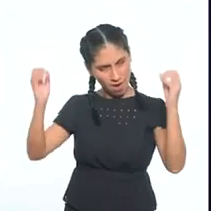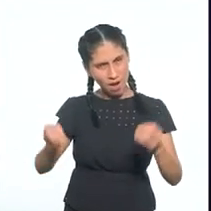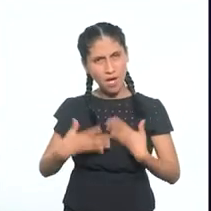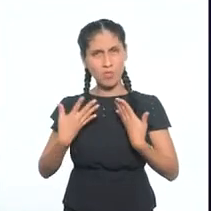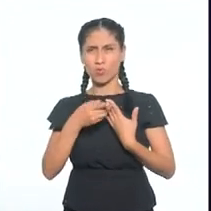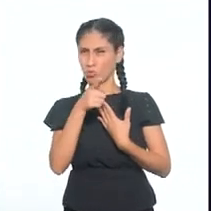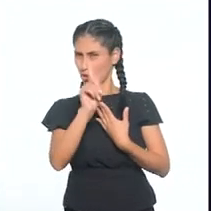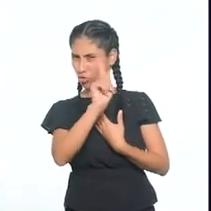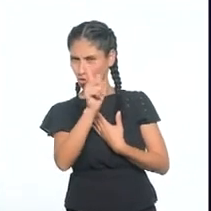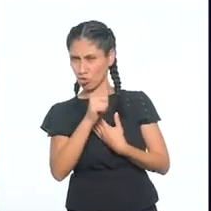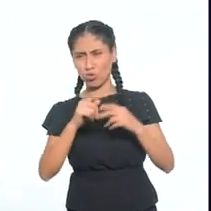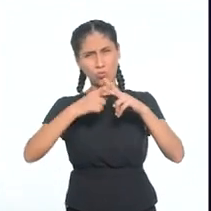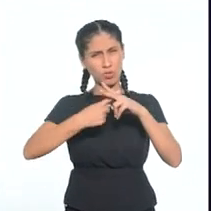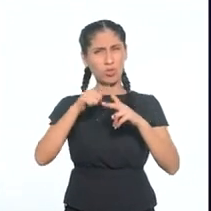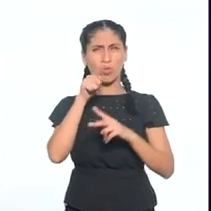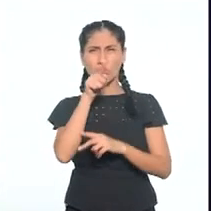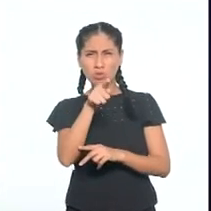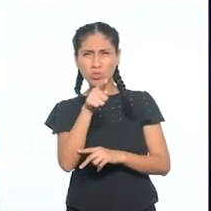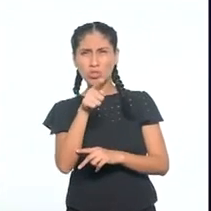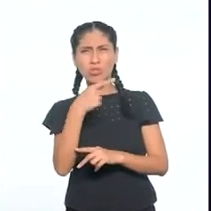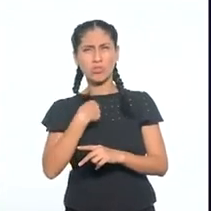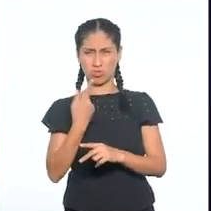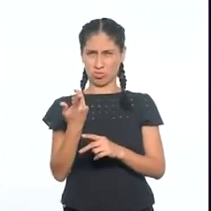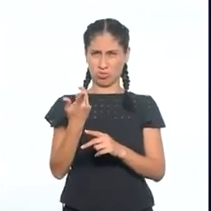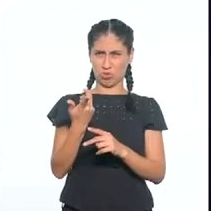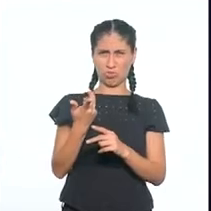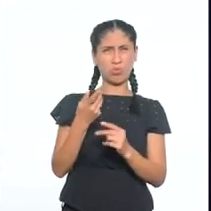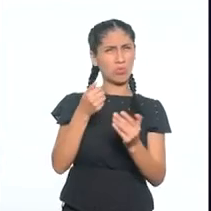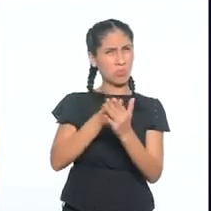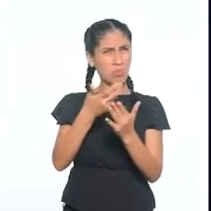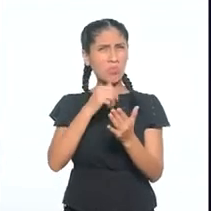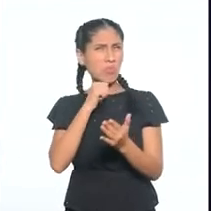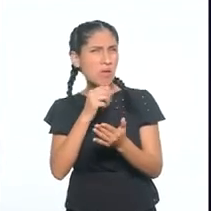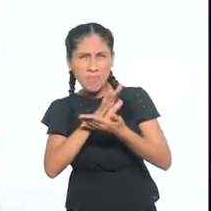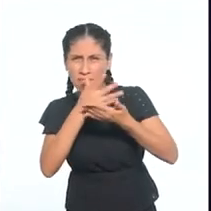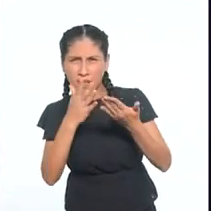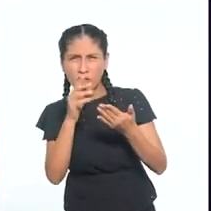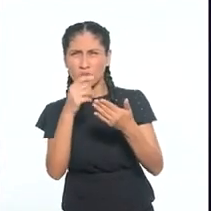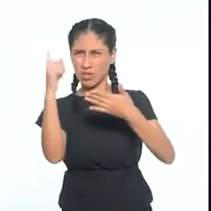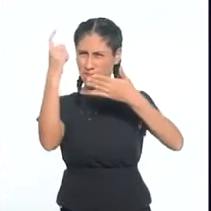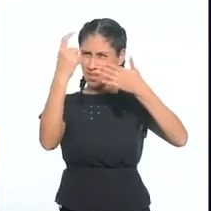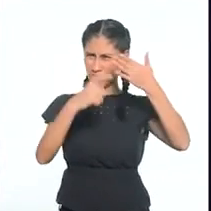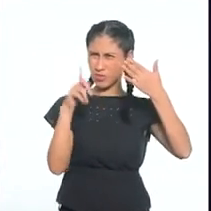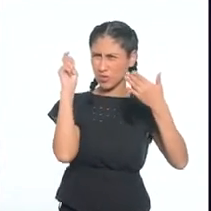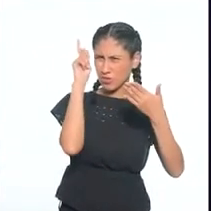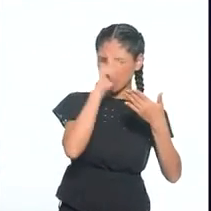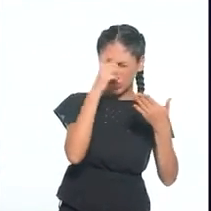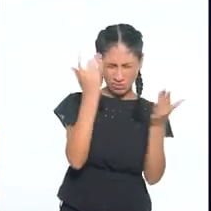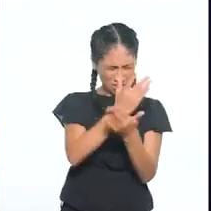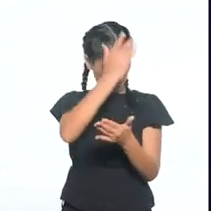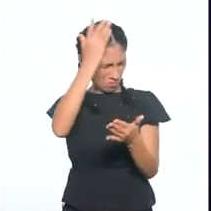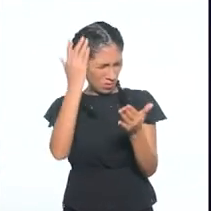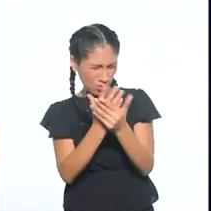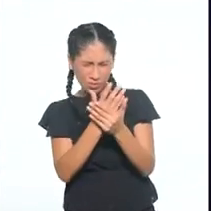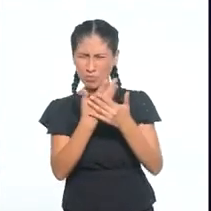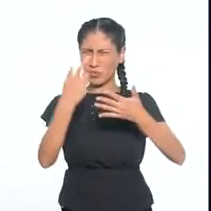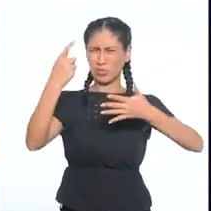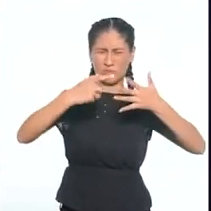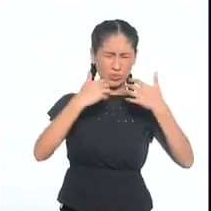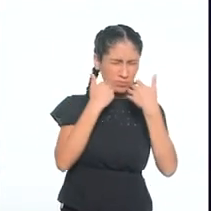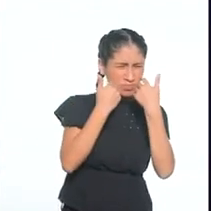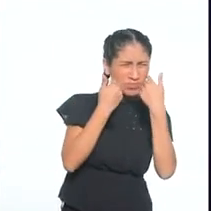usted comenzando porque usted no le debo más que las puras dificultades puras mortificaciones